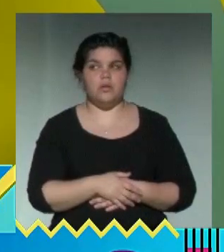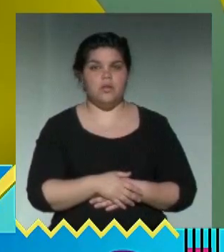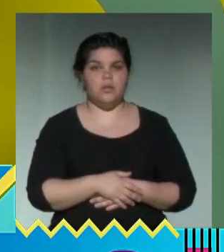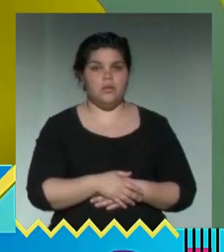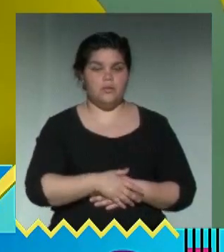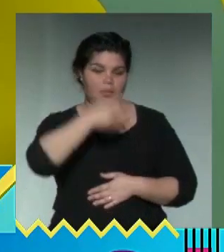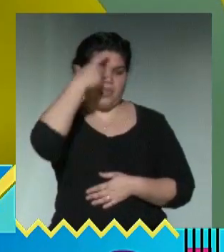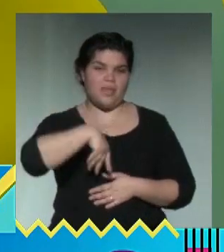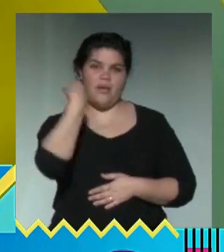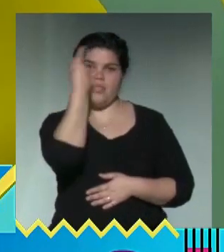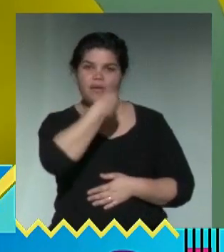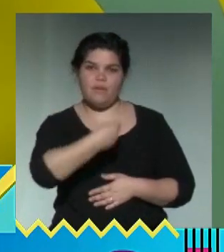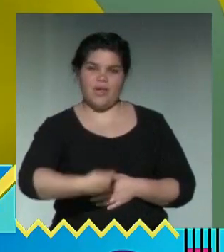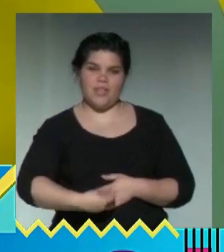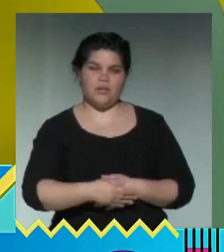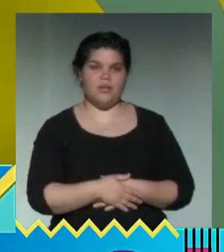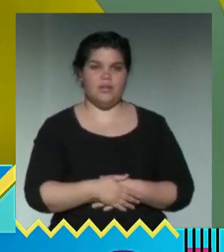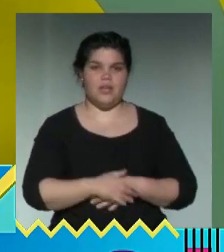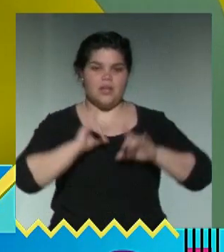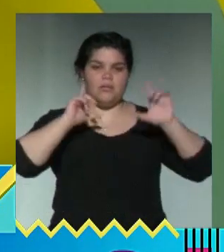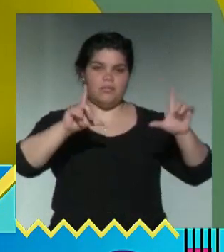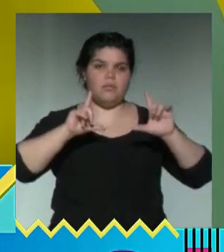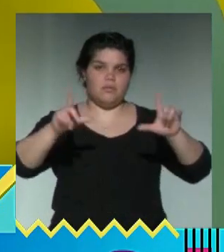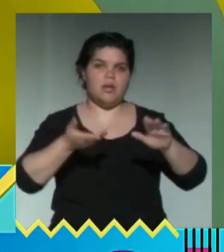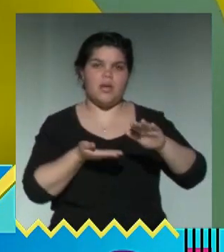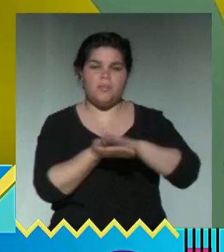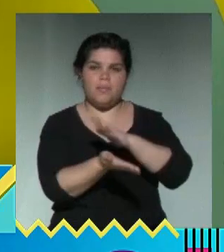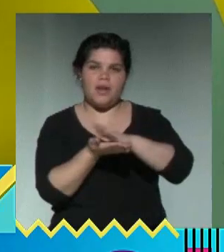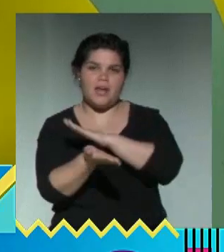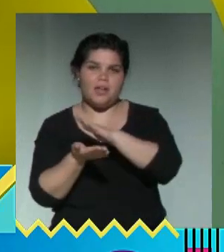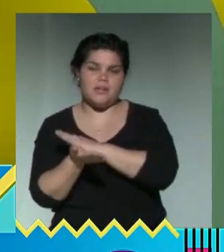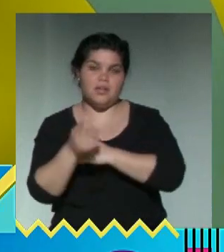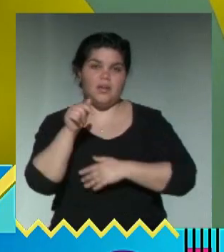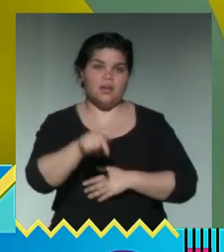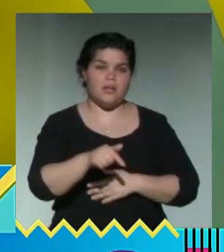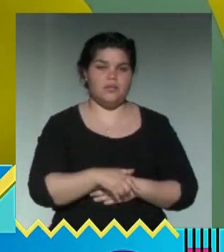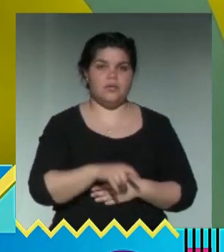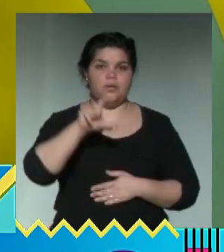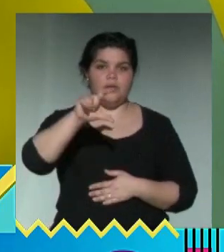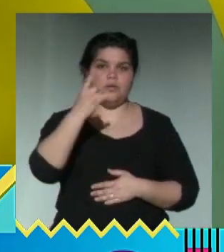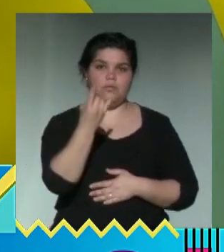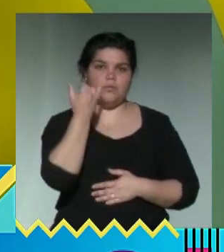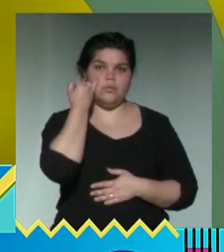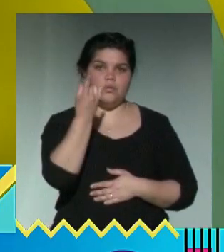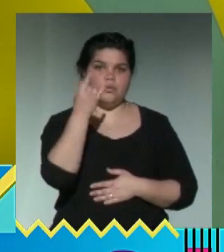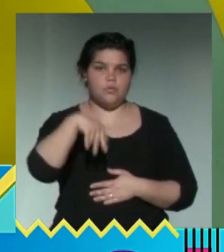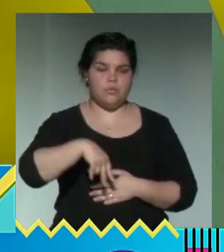que sale, se generan láminas continuamente sobre distintos temas, y desde luego Cuyún es